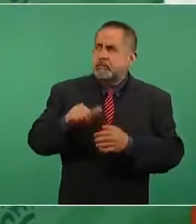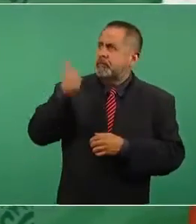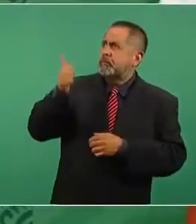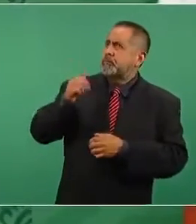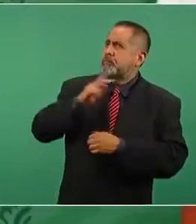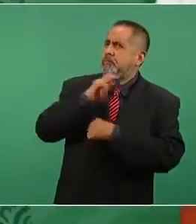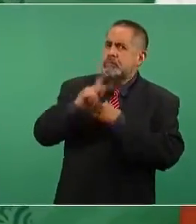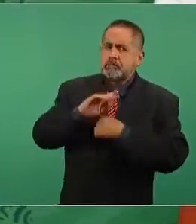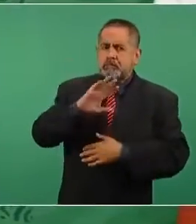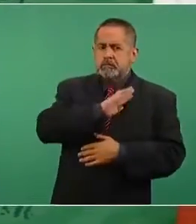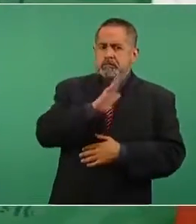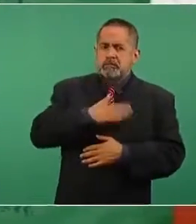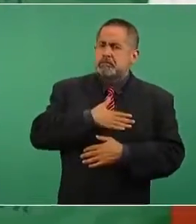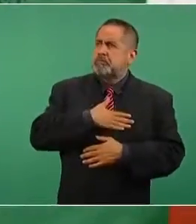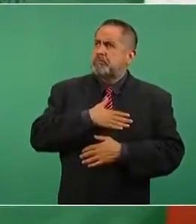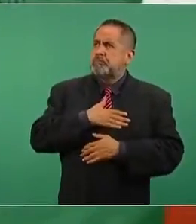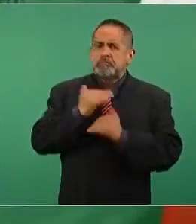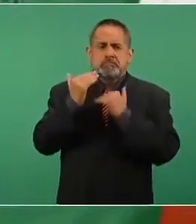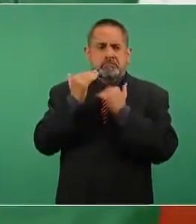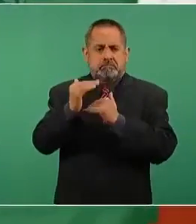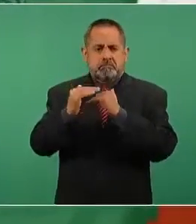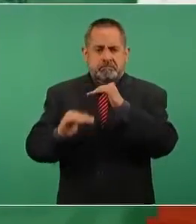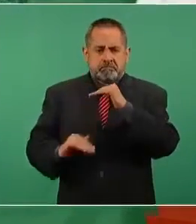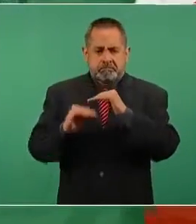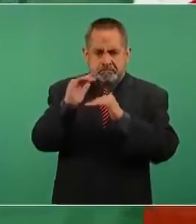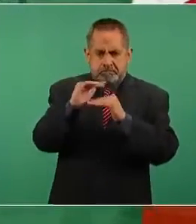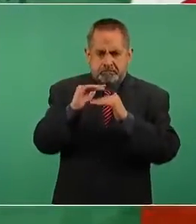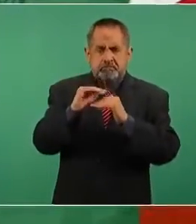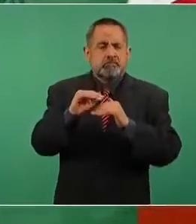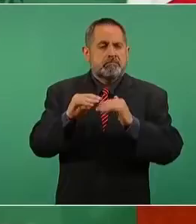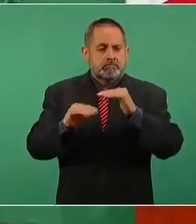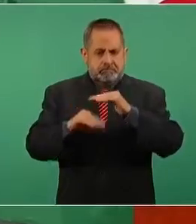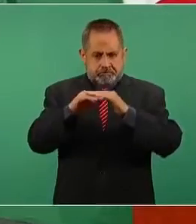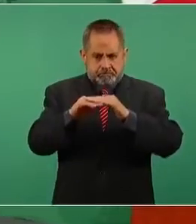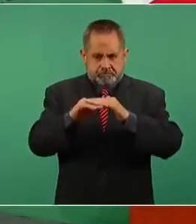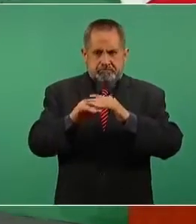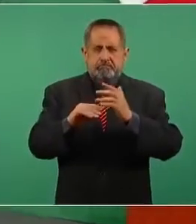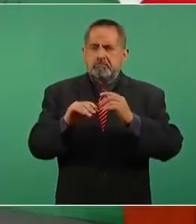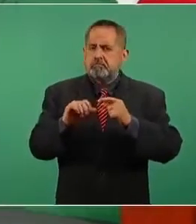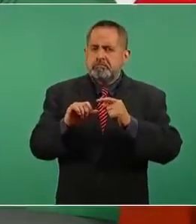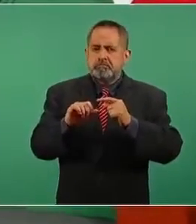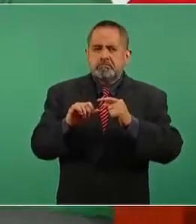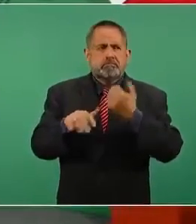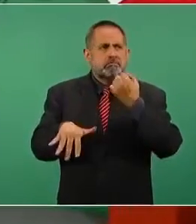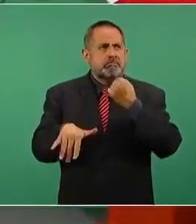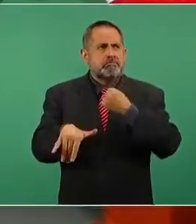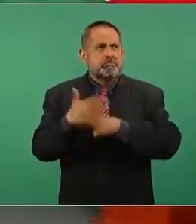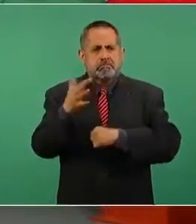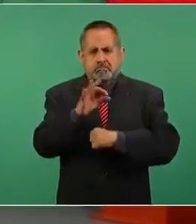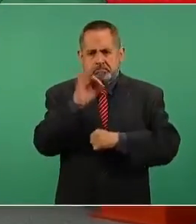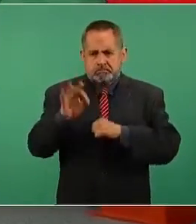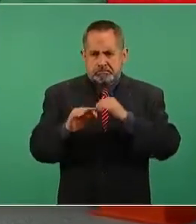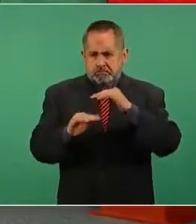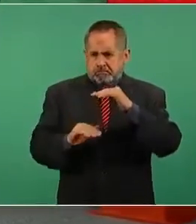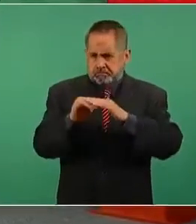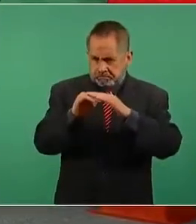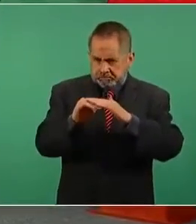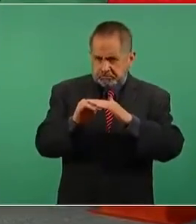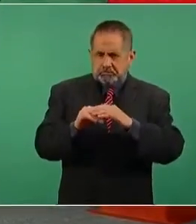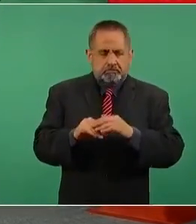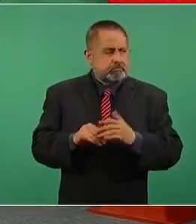tienes un margen de utilidad del 15%,